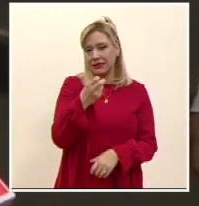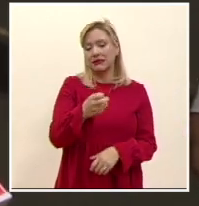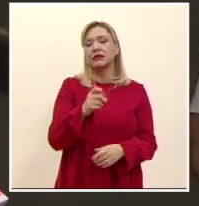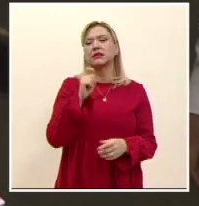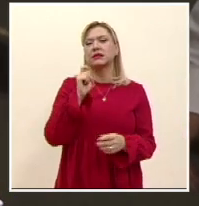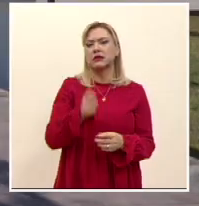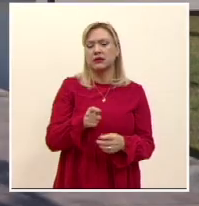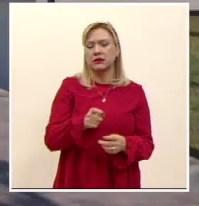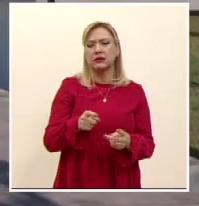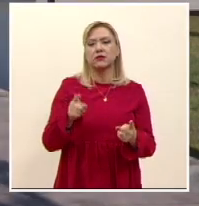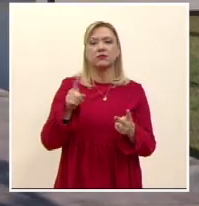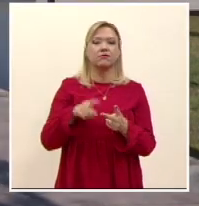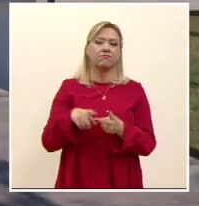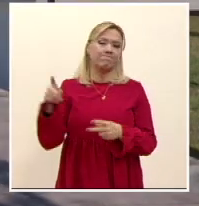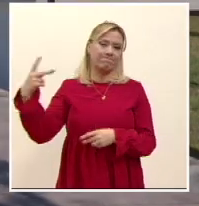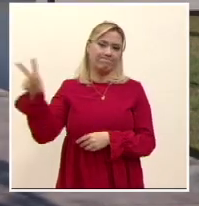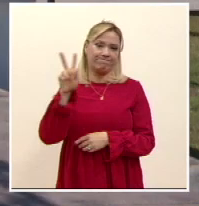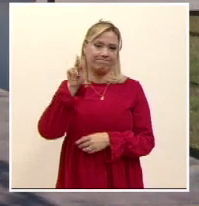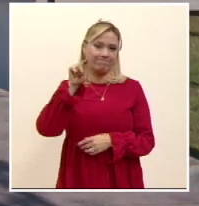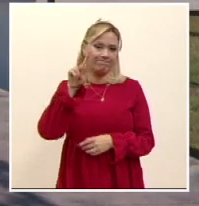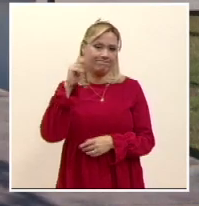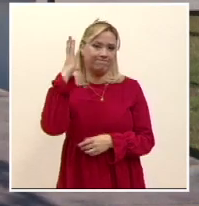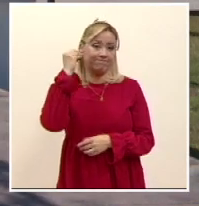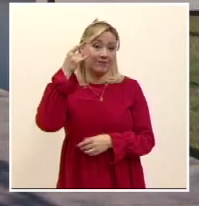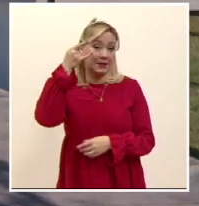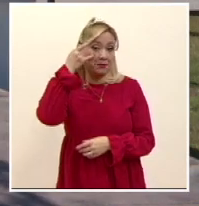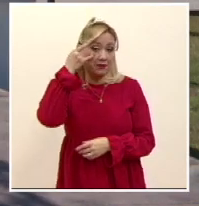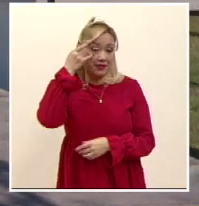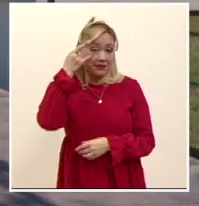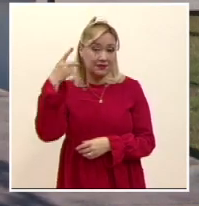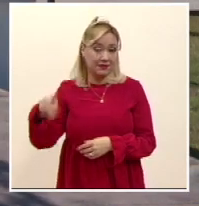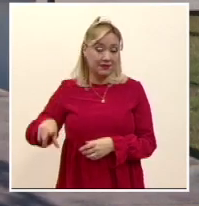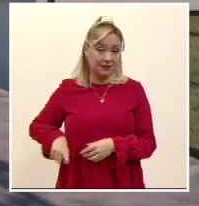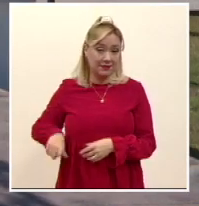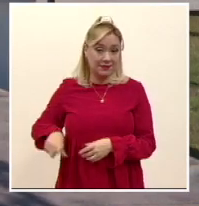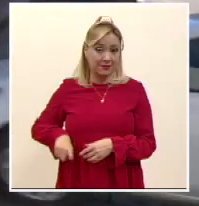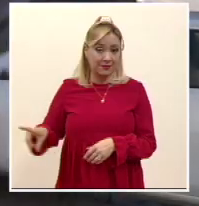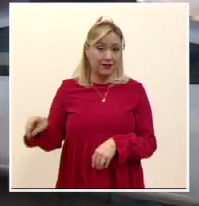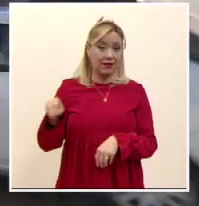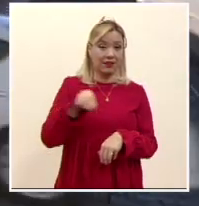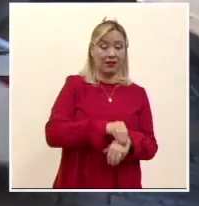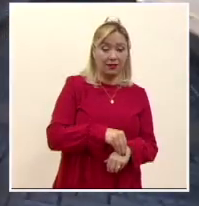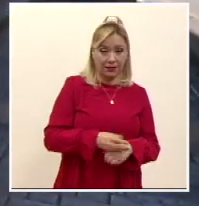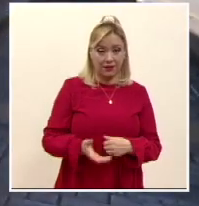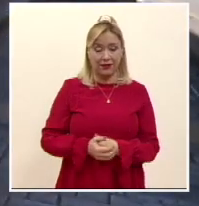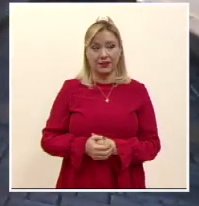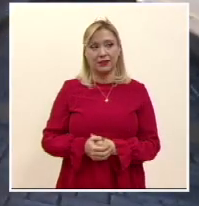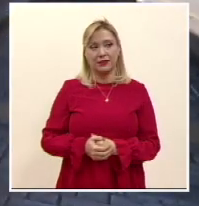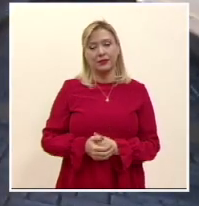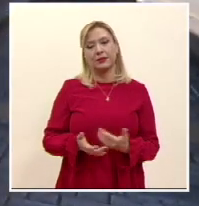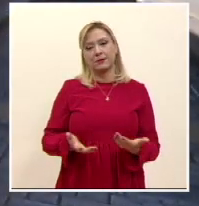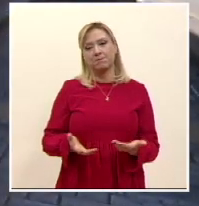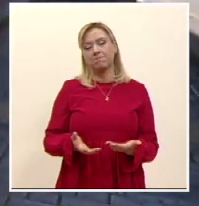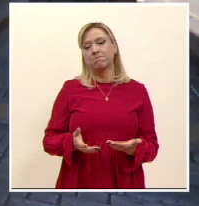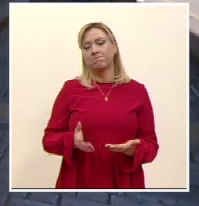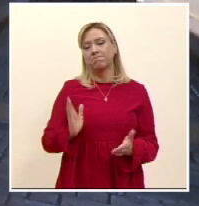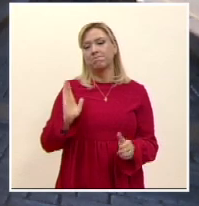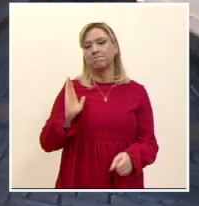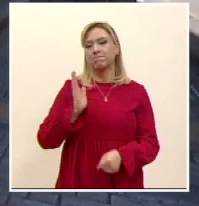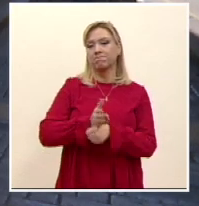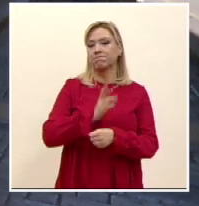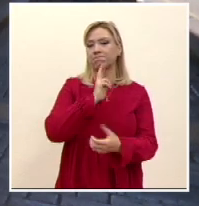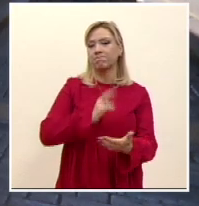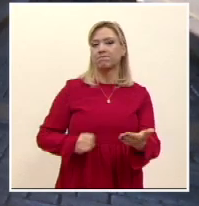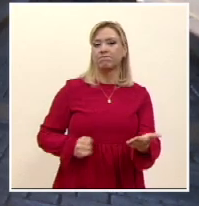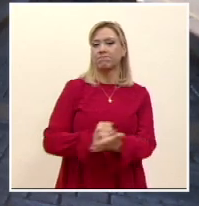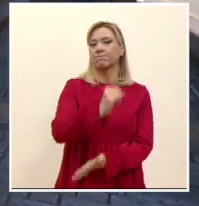transmitieron en el sistema de televisión y radio de Campeche. Sin embargo, la Sala Superior modificó la sentencia al determinar que el hecho